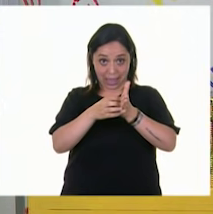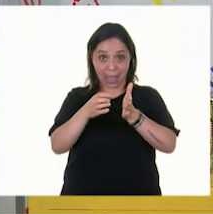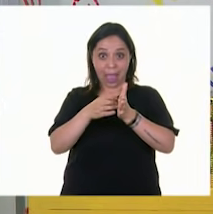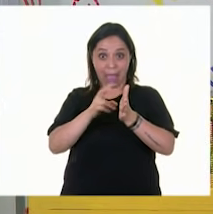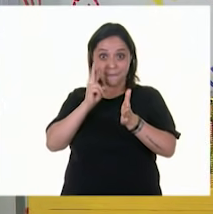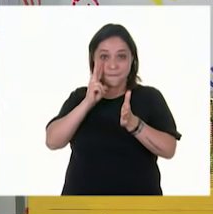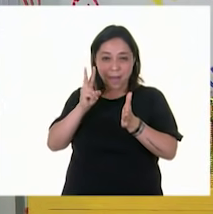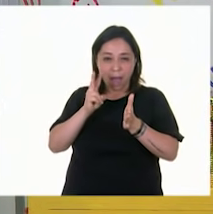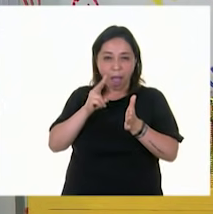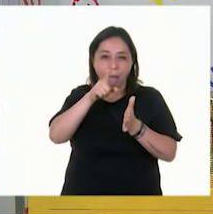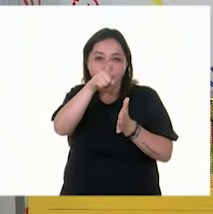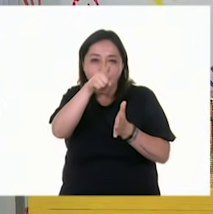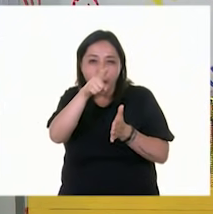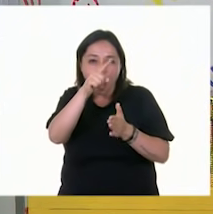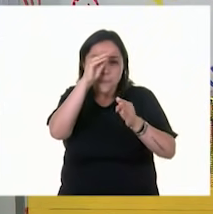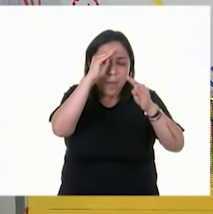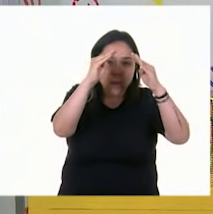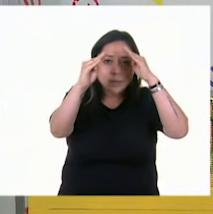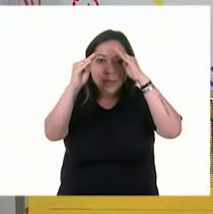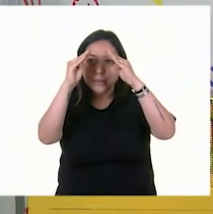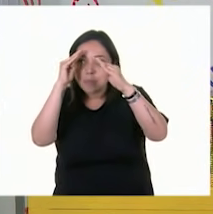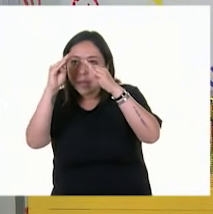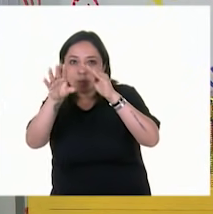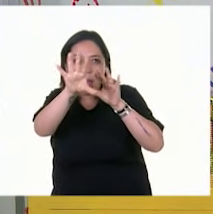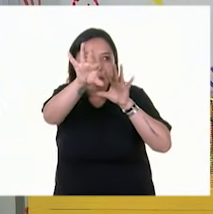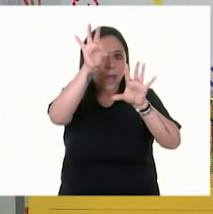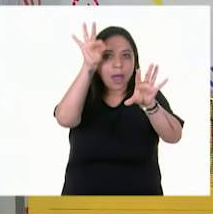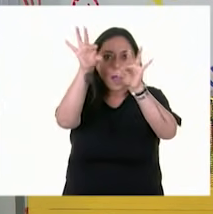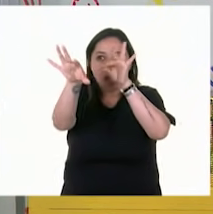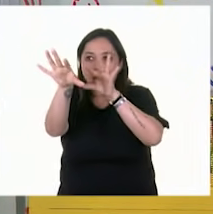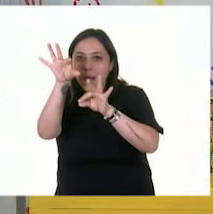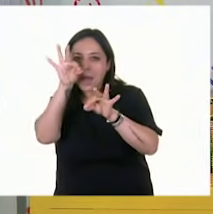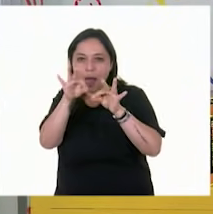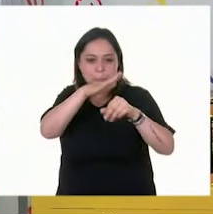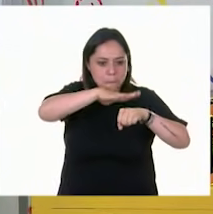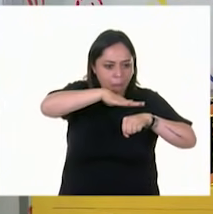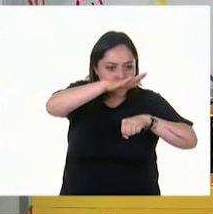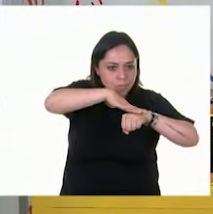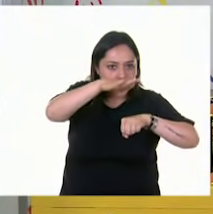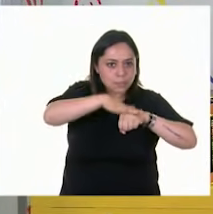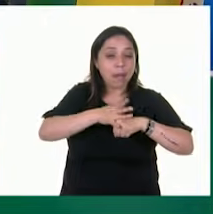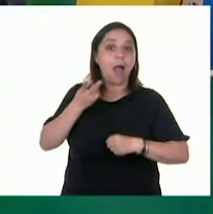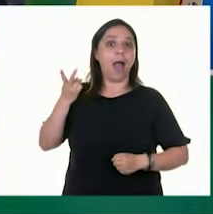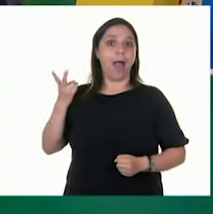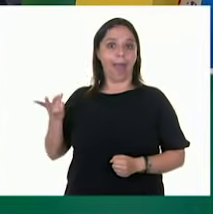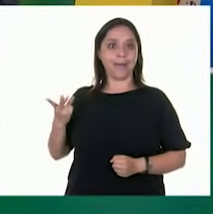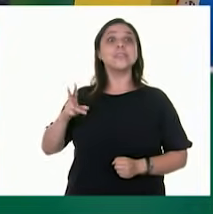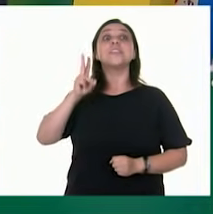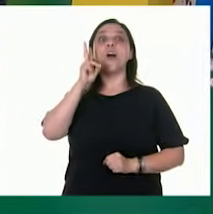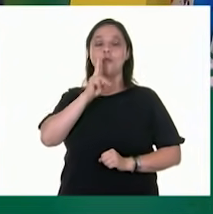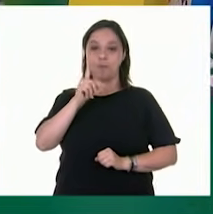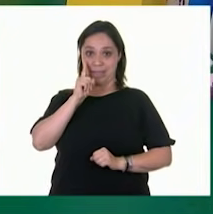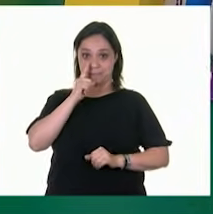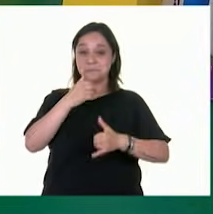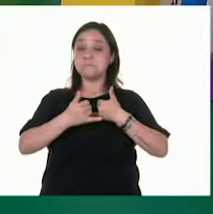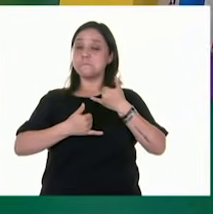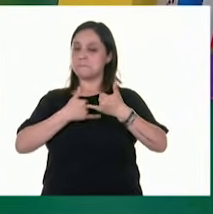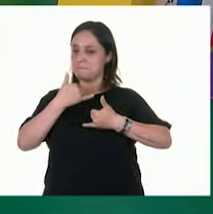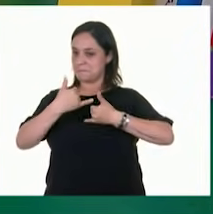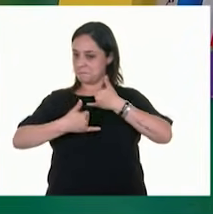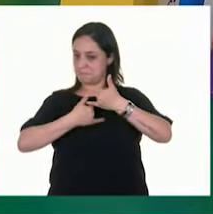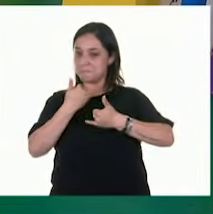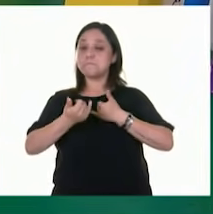Tomó todas sus ideas y la que más se repitió es la que tiene en esta parte. ¡Wow! Vamos a ver, es un juego que teníamos que